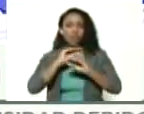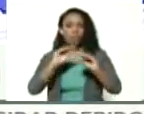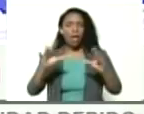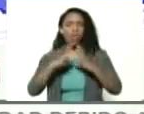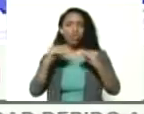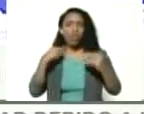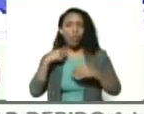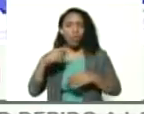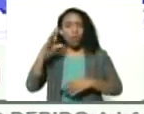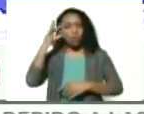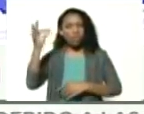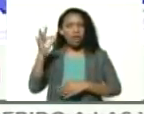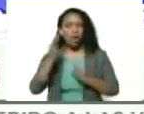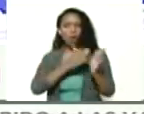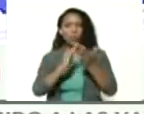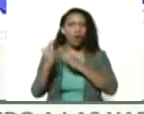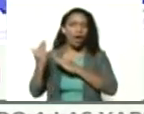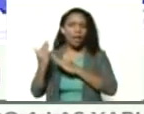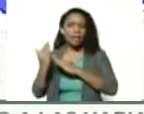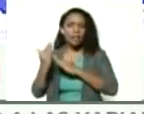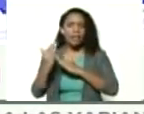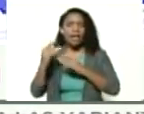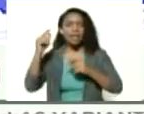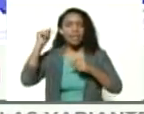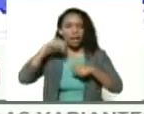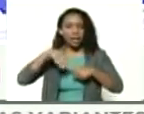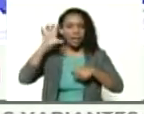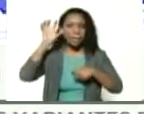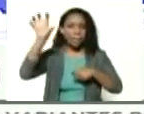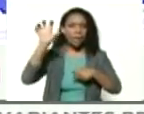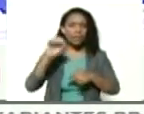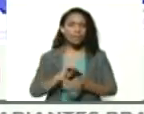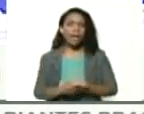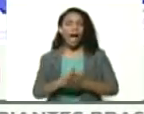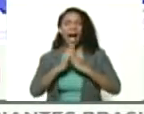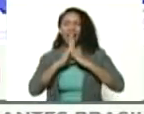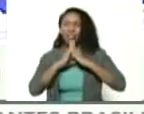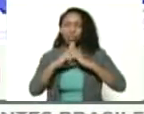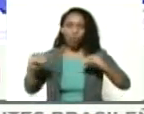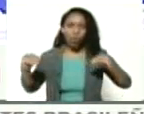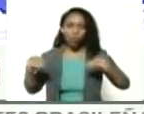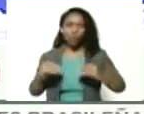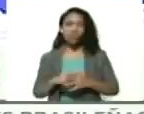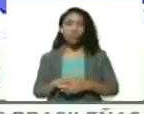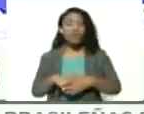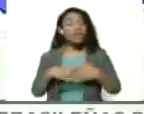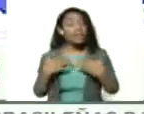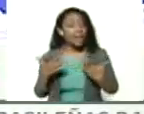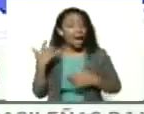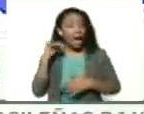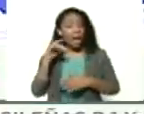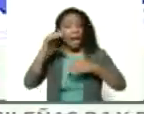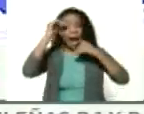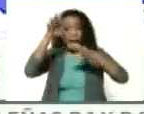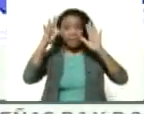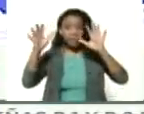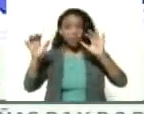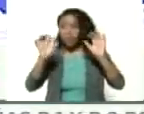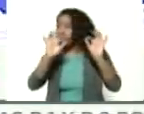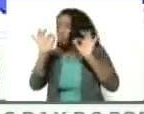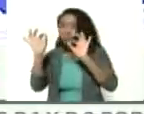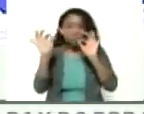todos los consejos comunales, comunas del país, a todos que estén alertas y